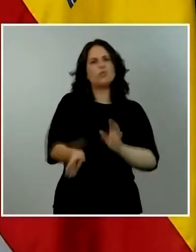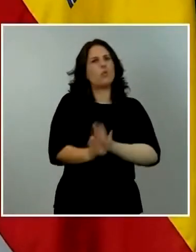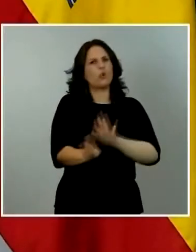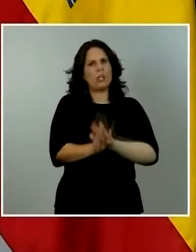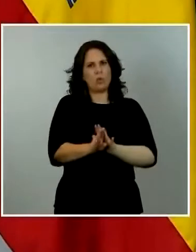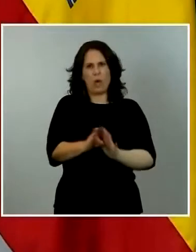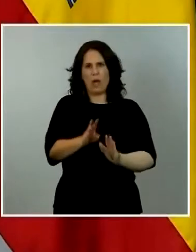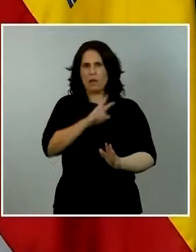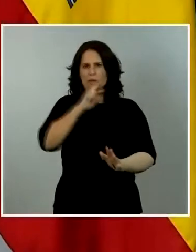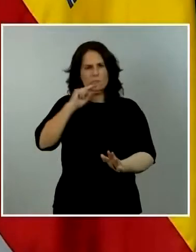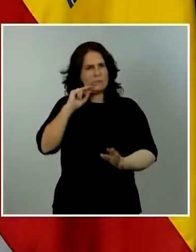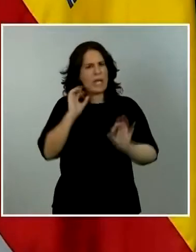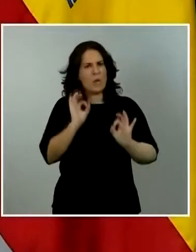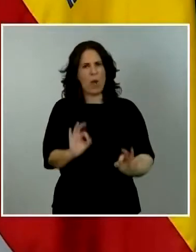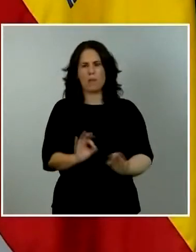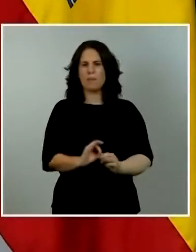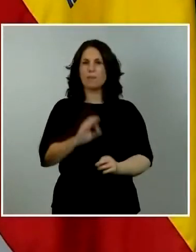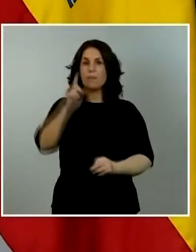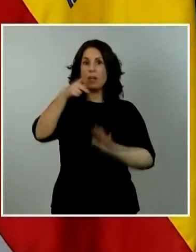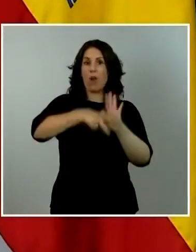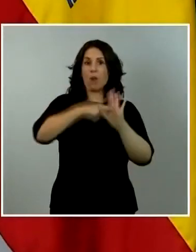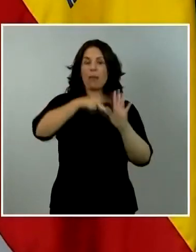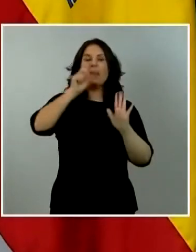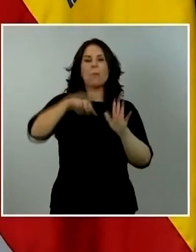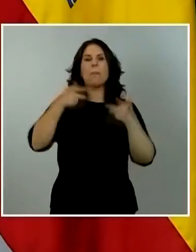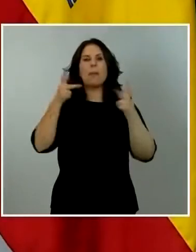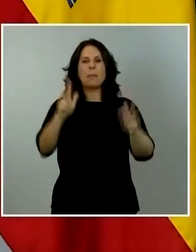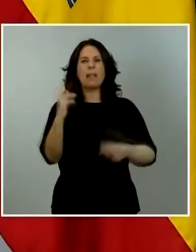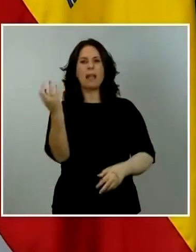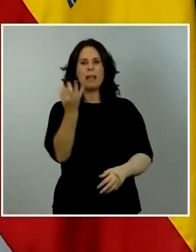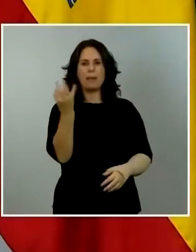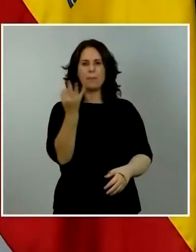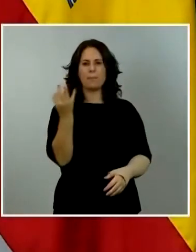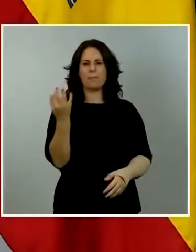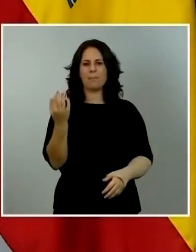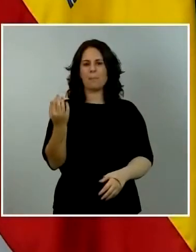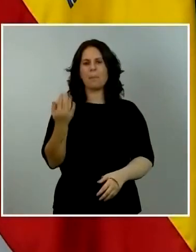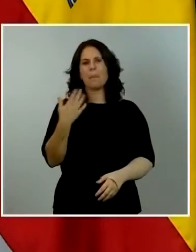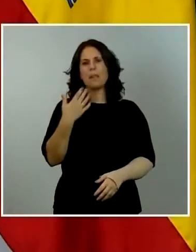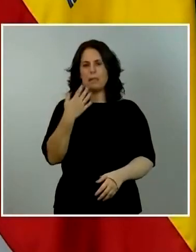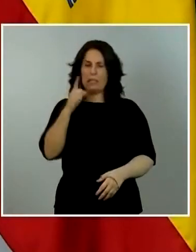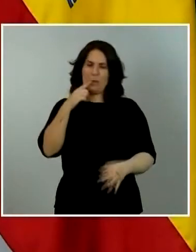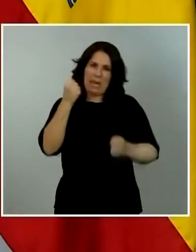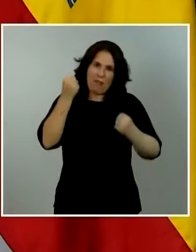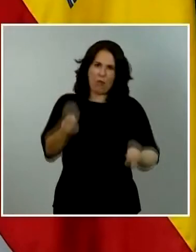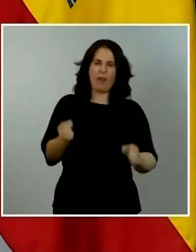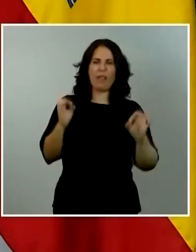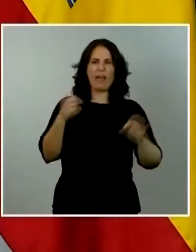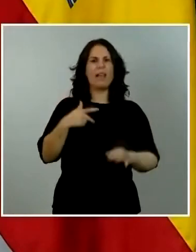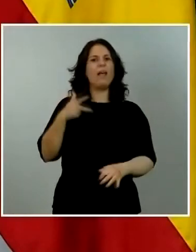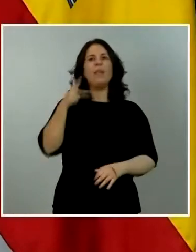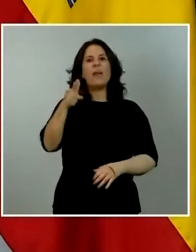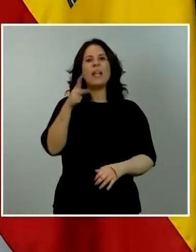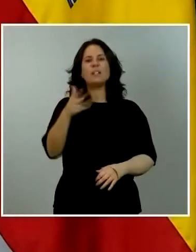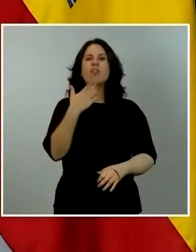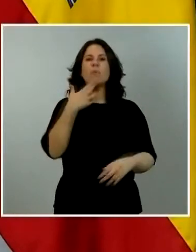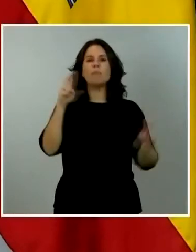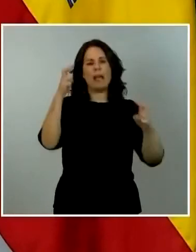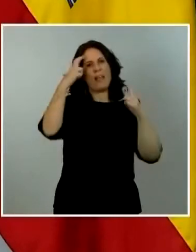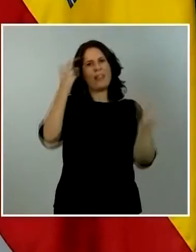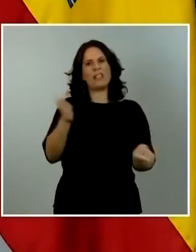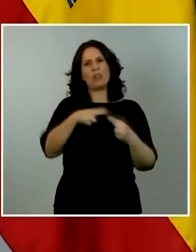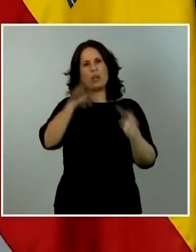abusos va a permitir y a reforzar el derecho a la desconexión lo que hemos vivido en pandemia